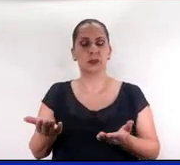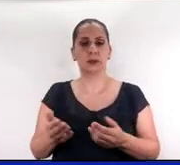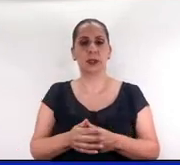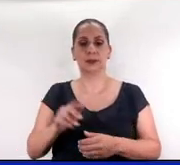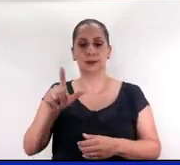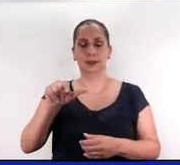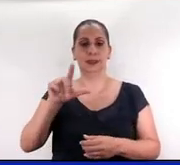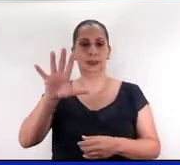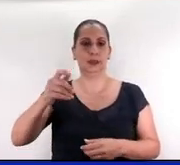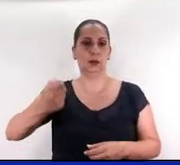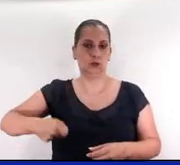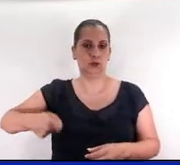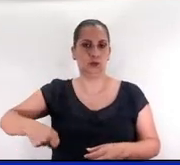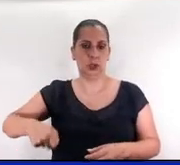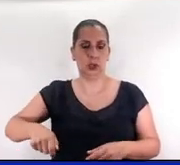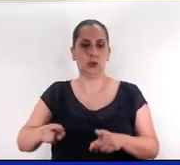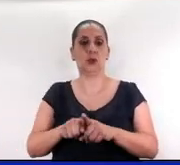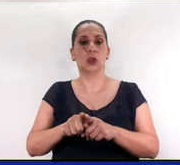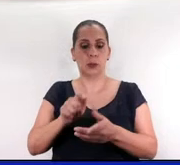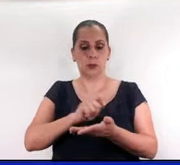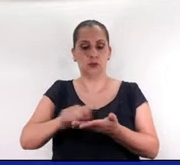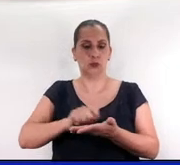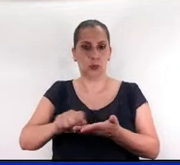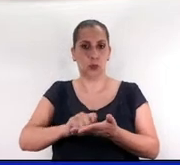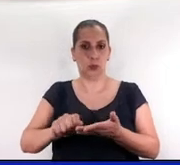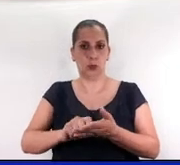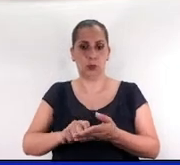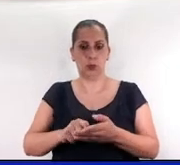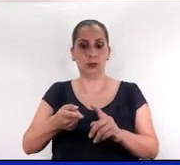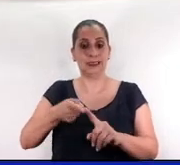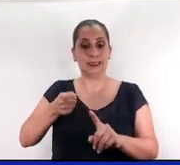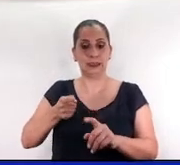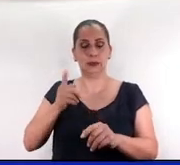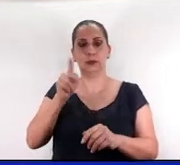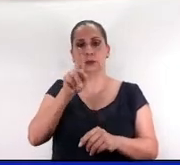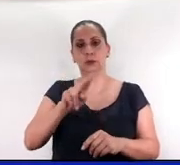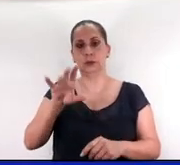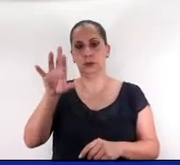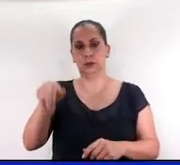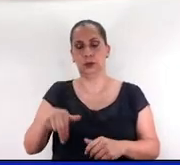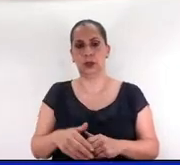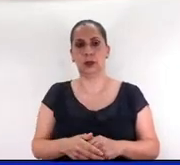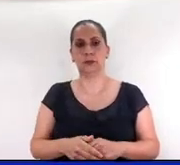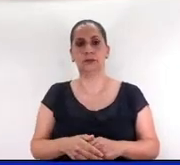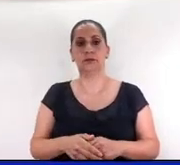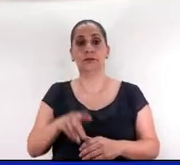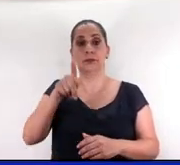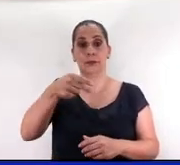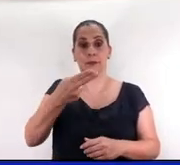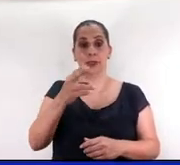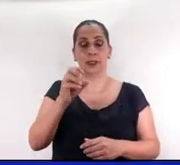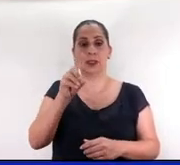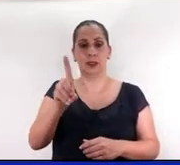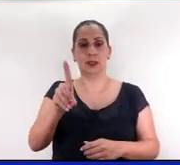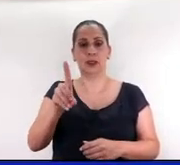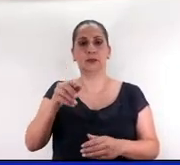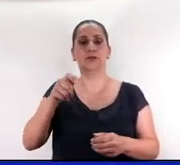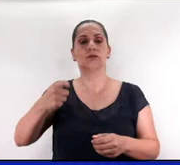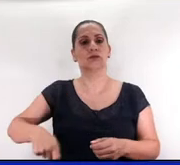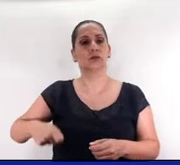es licenciado en Derecho y notario público, egresado de la Universidad de Costa Rica, doctor en Derecho de la